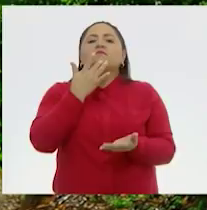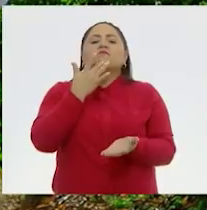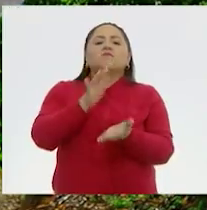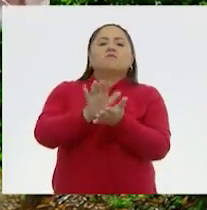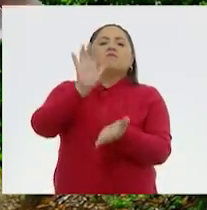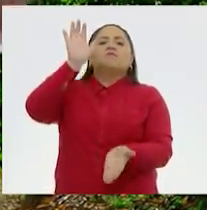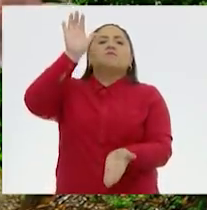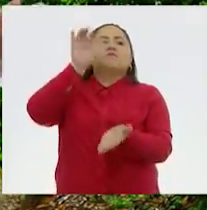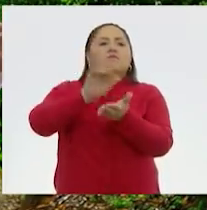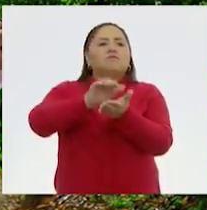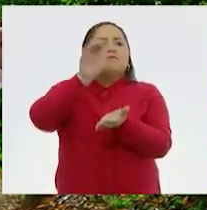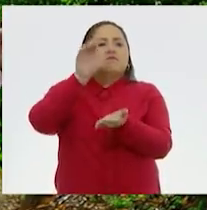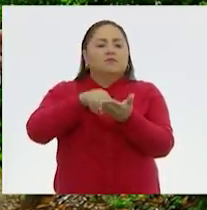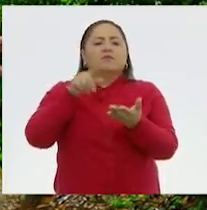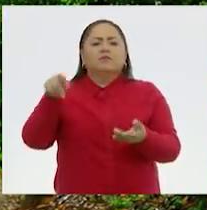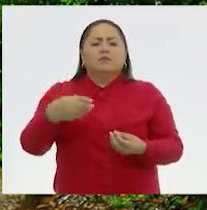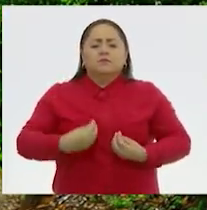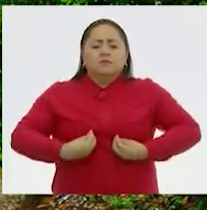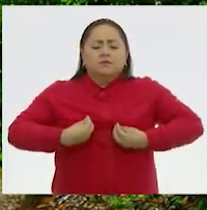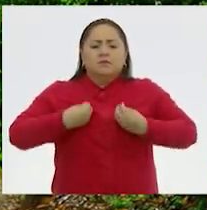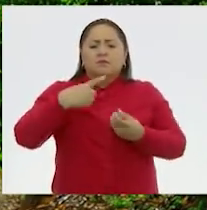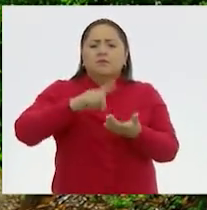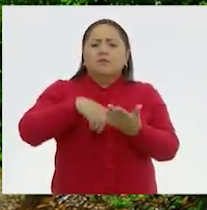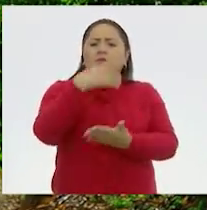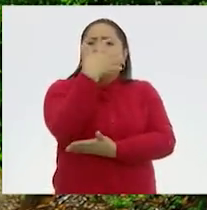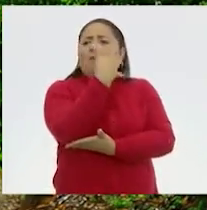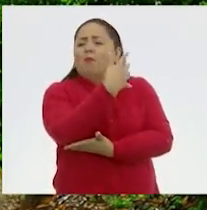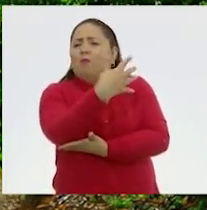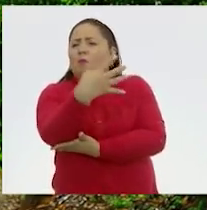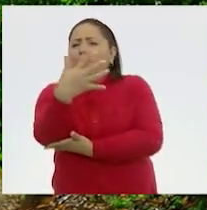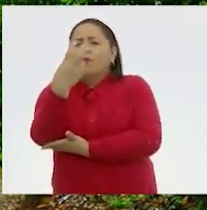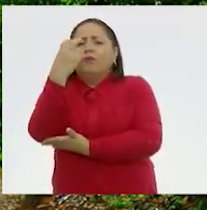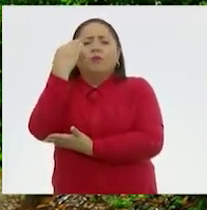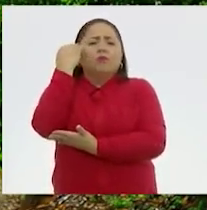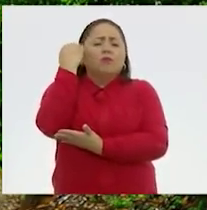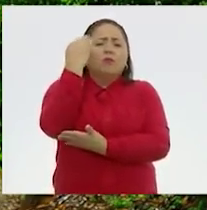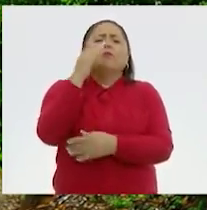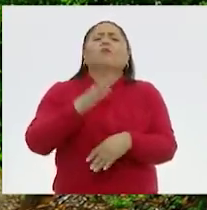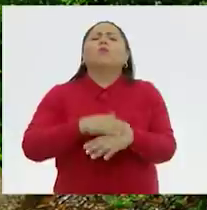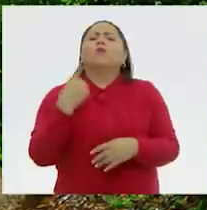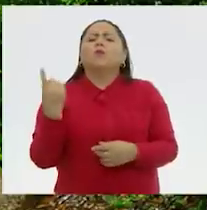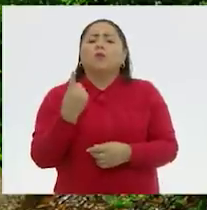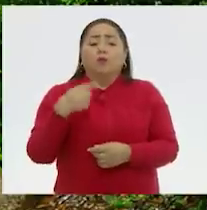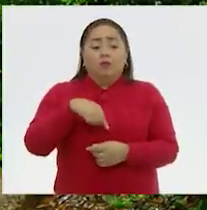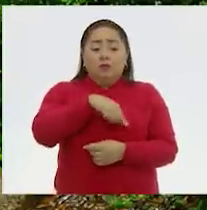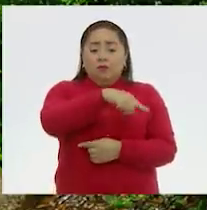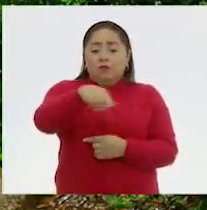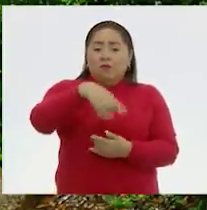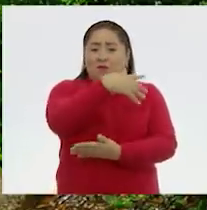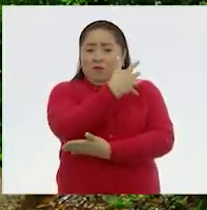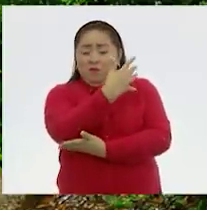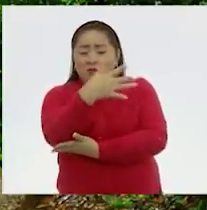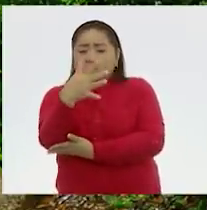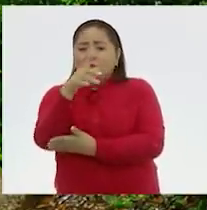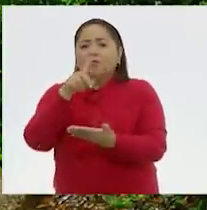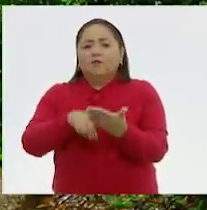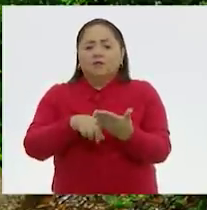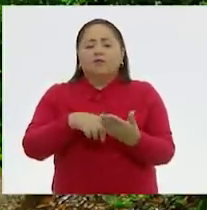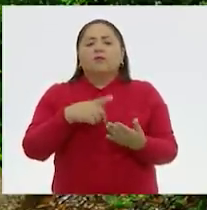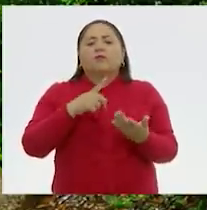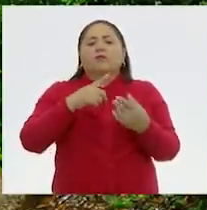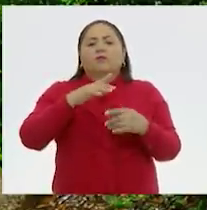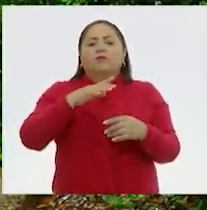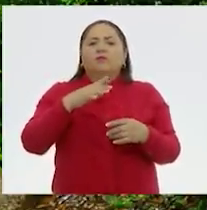bosque de todos los tiempos. ¿Por qué se llamaba de todos los tiempos? Pues porque en este bosque habitaban